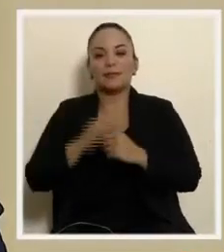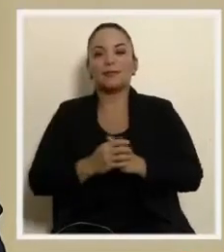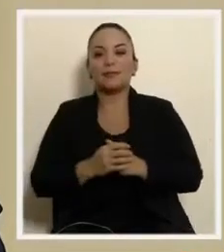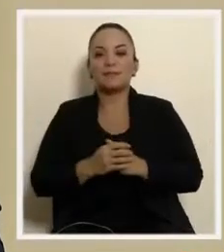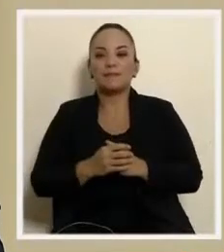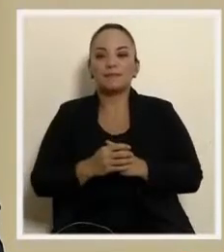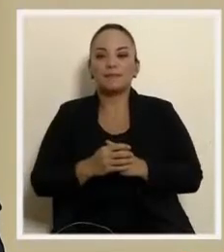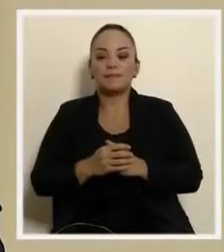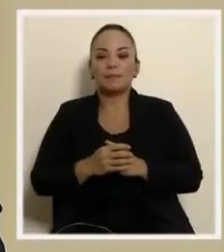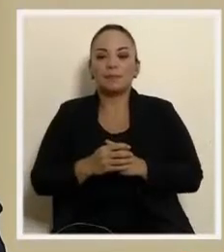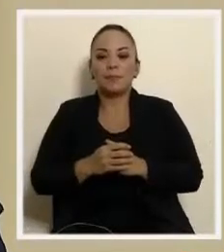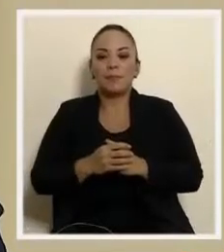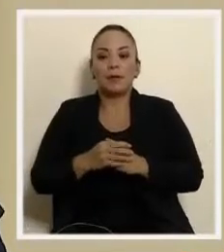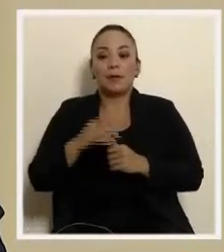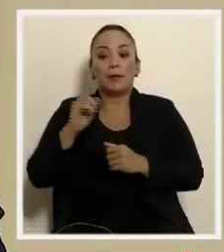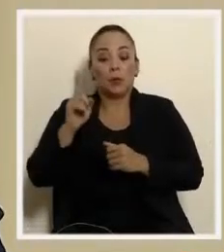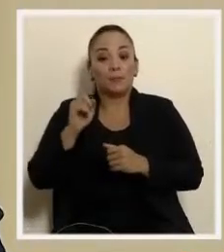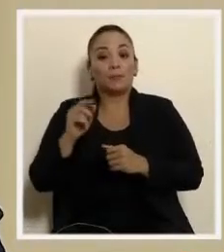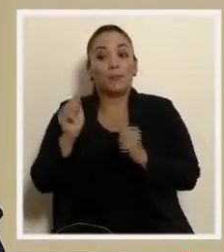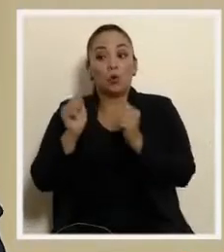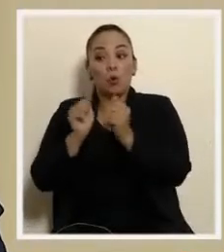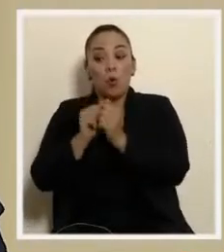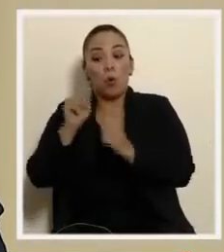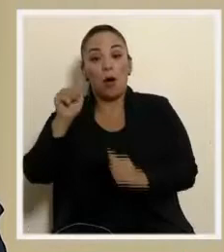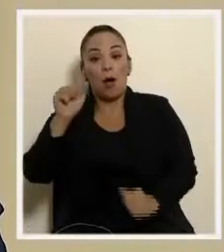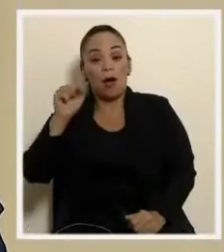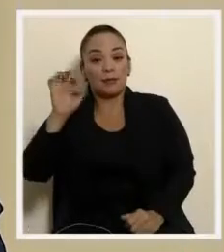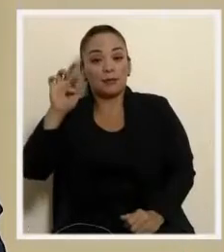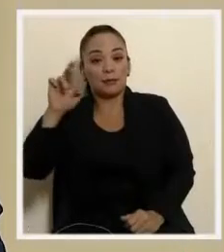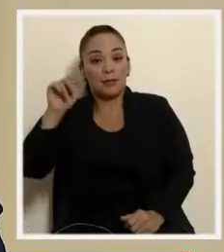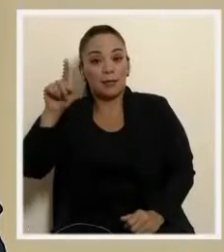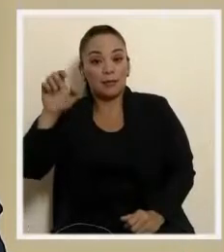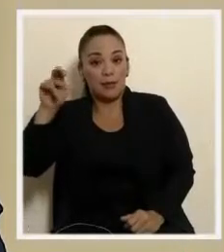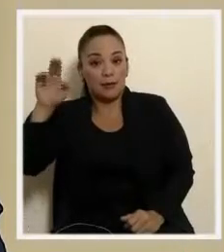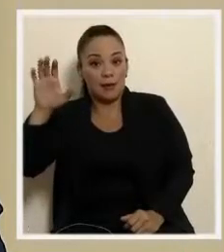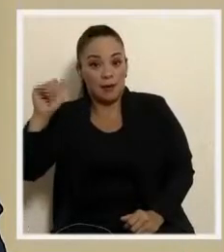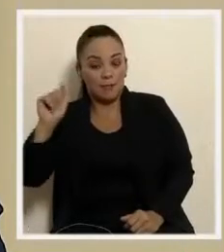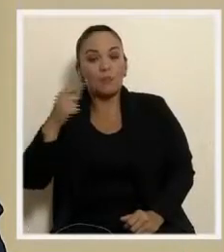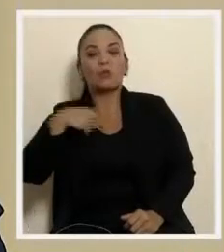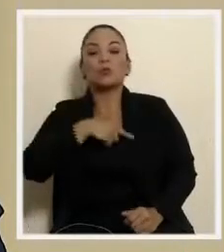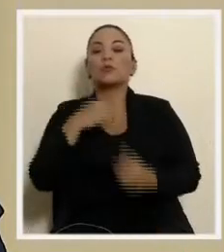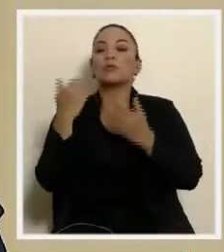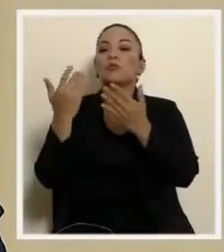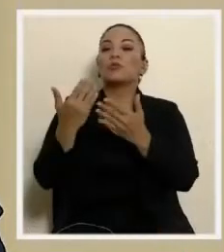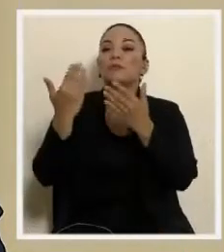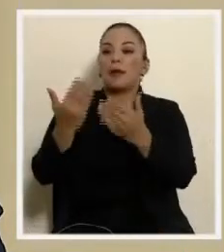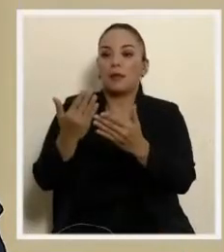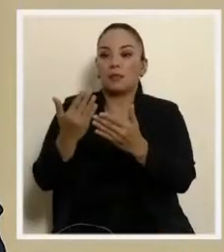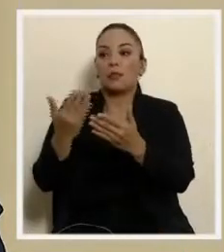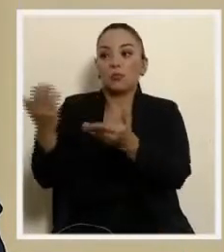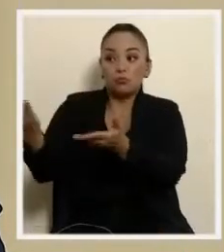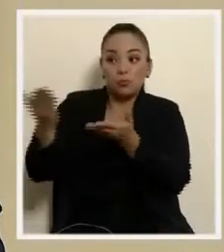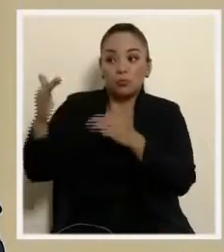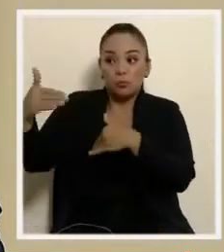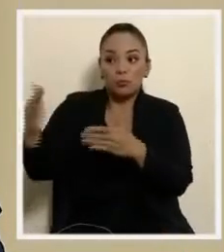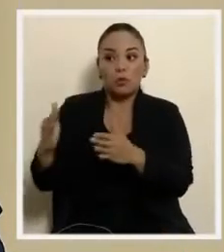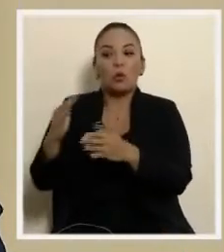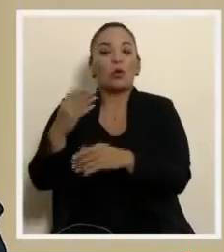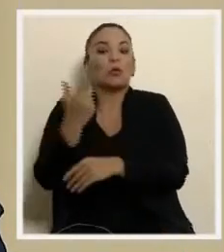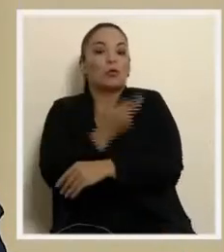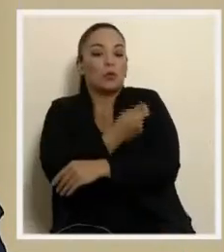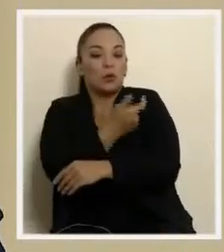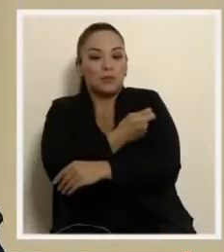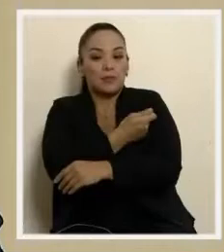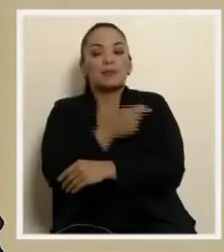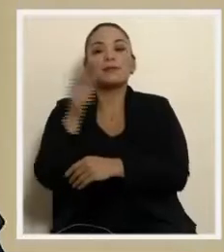con AstraZeneca estamos a la espera de la llegada de las primeras dosis que están en este